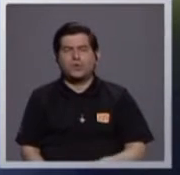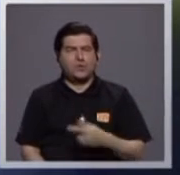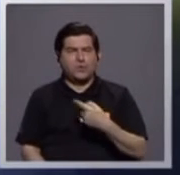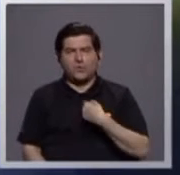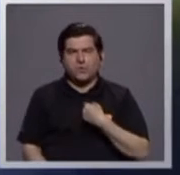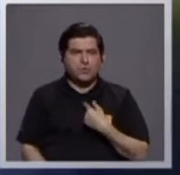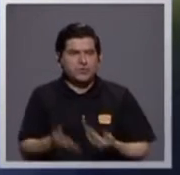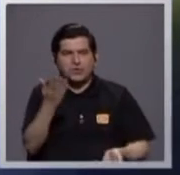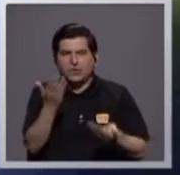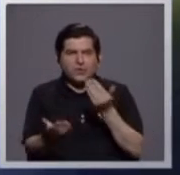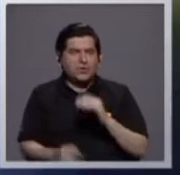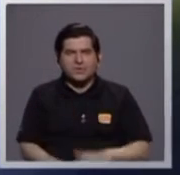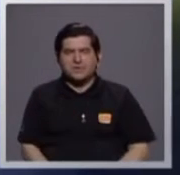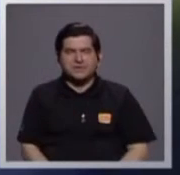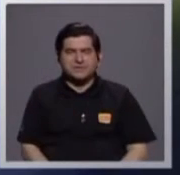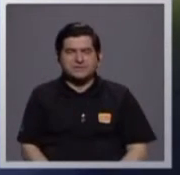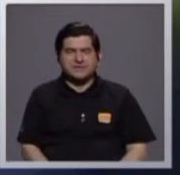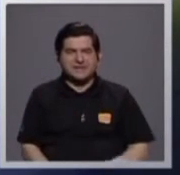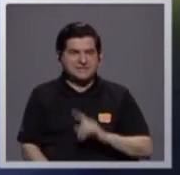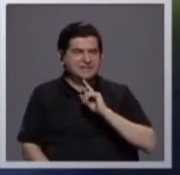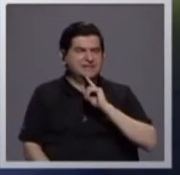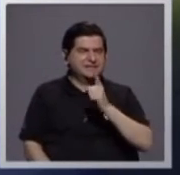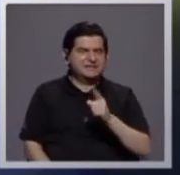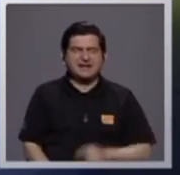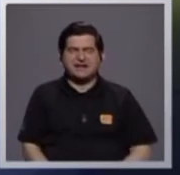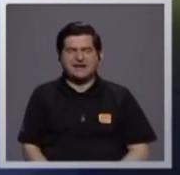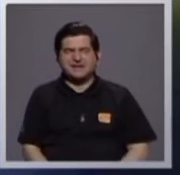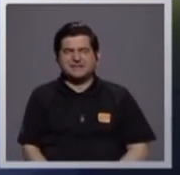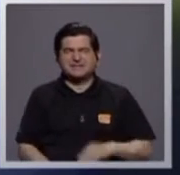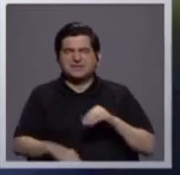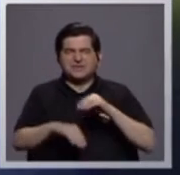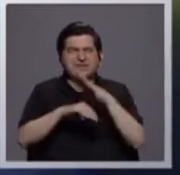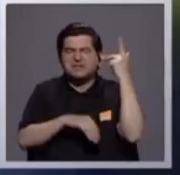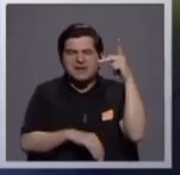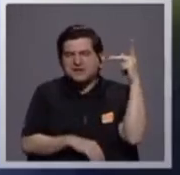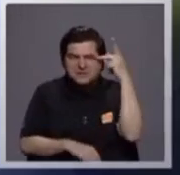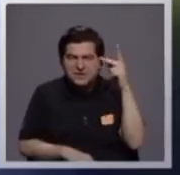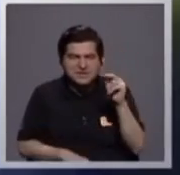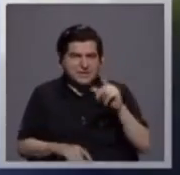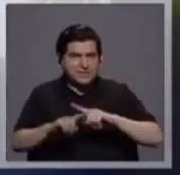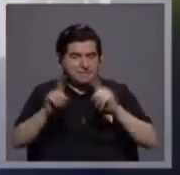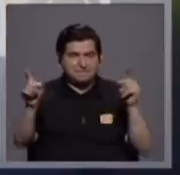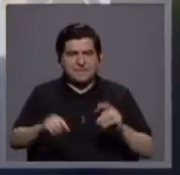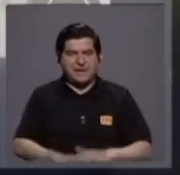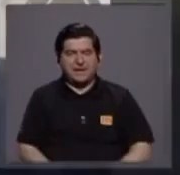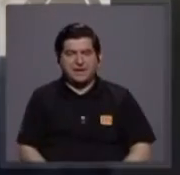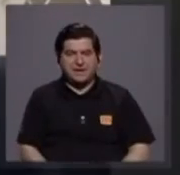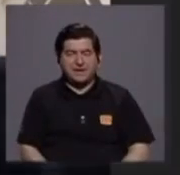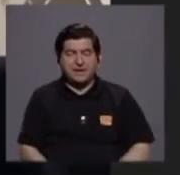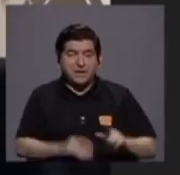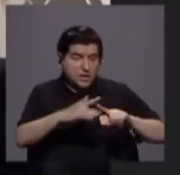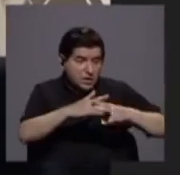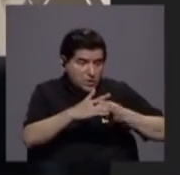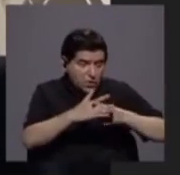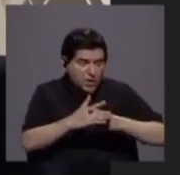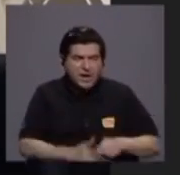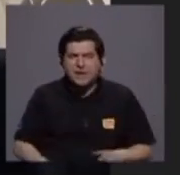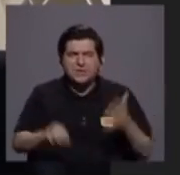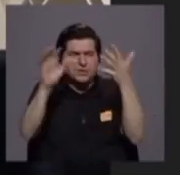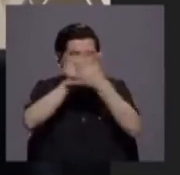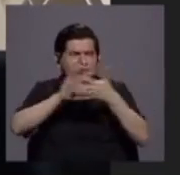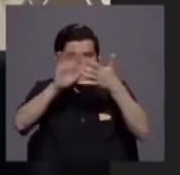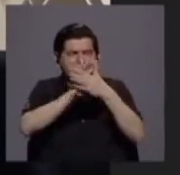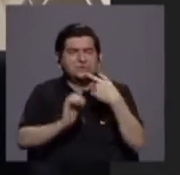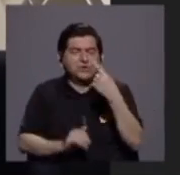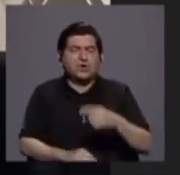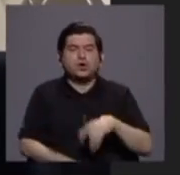demagógica, una afirmación demagógica lo que quiero decir, pero el ajuste desordenado que nos decía